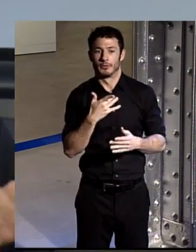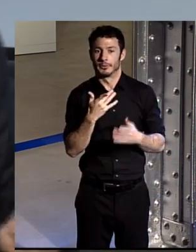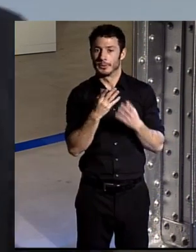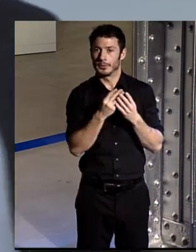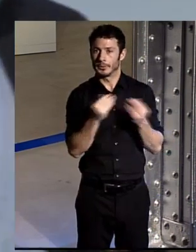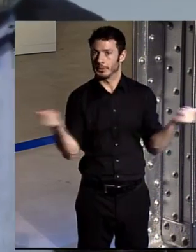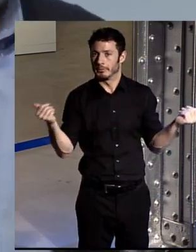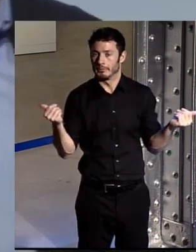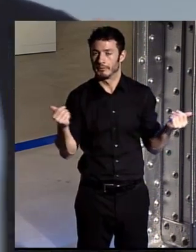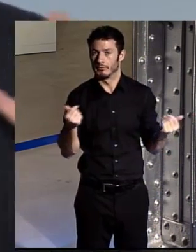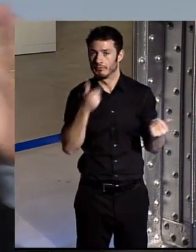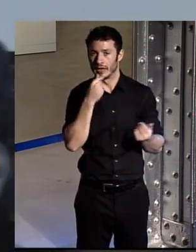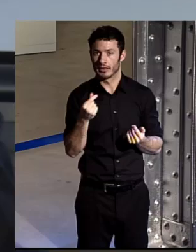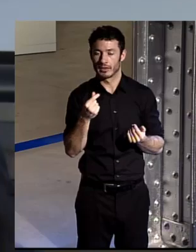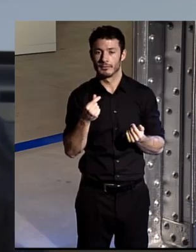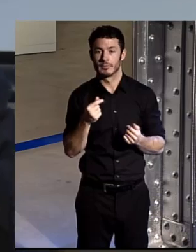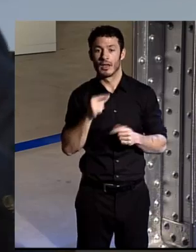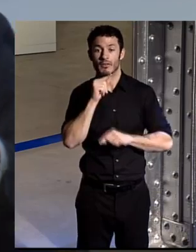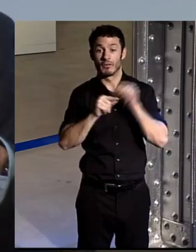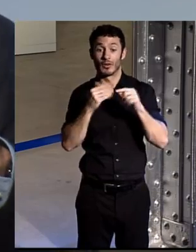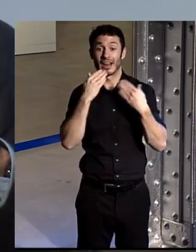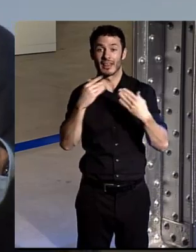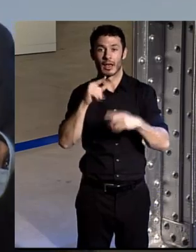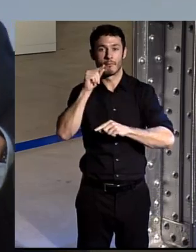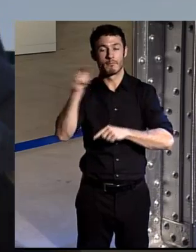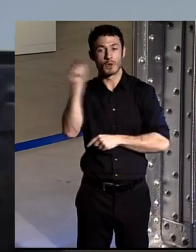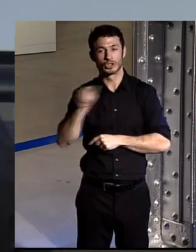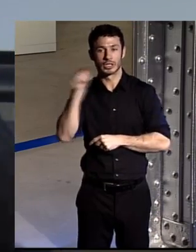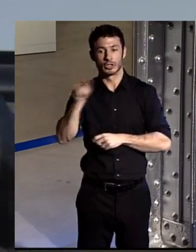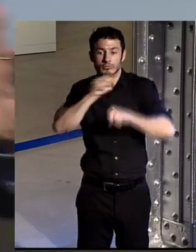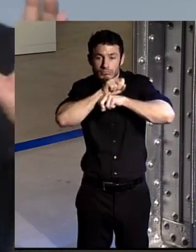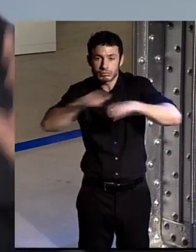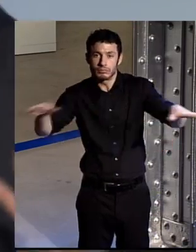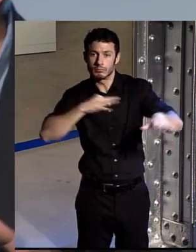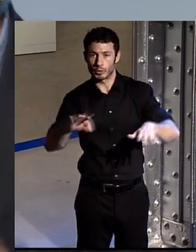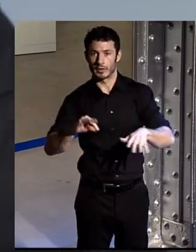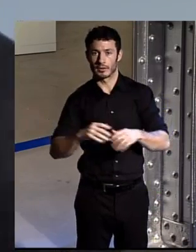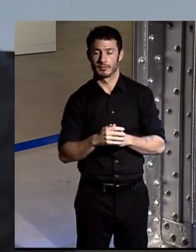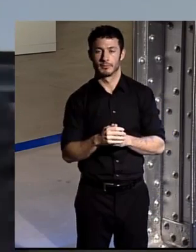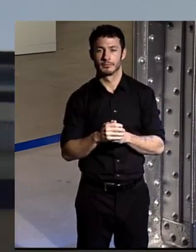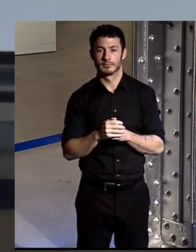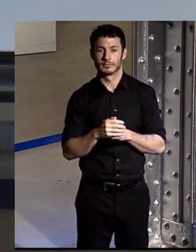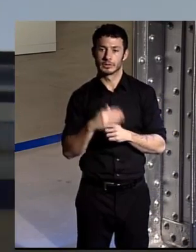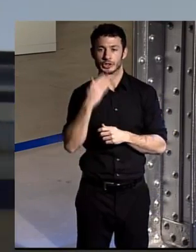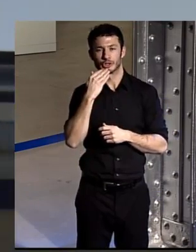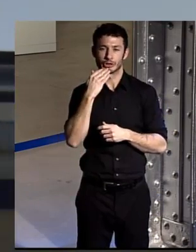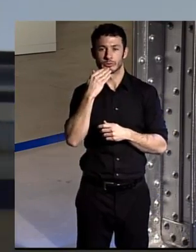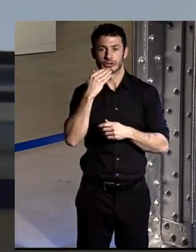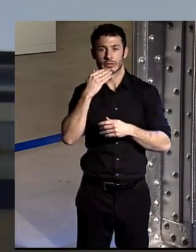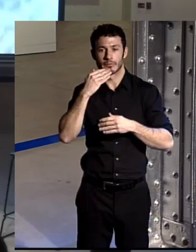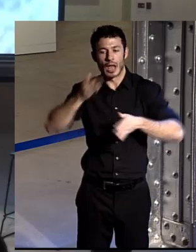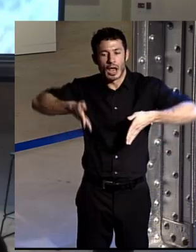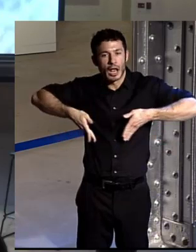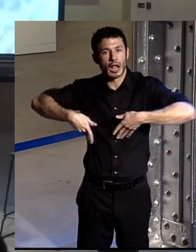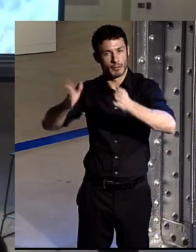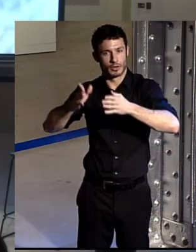por mosquitos. Los mosquitos es la autopista por la que va el virus. Se ha descrito